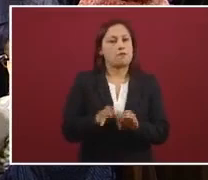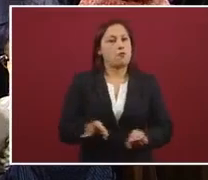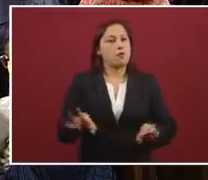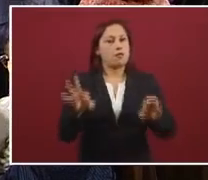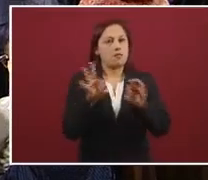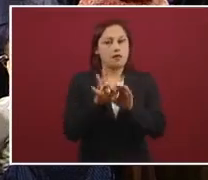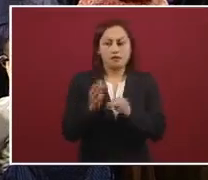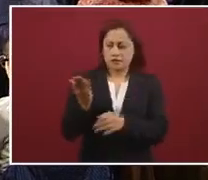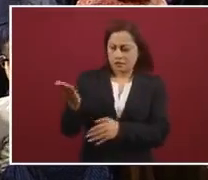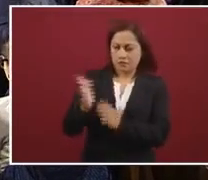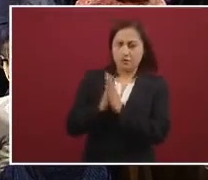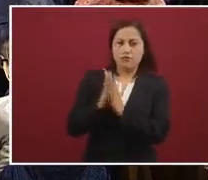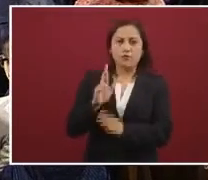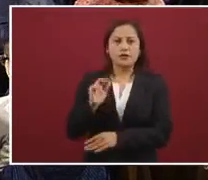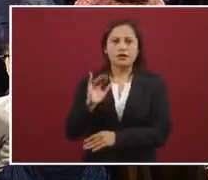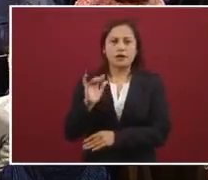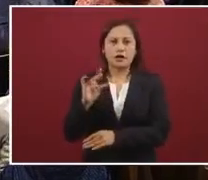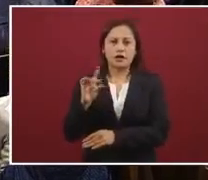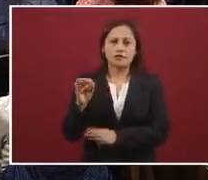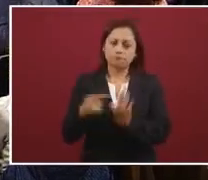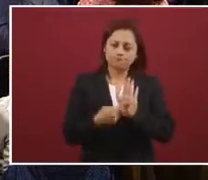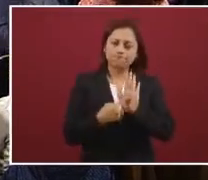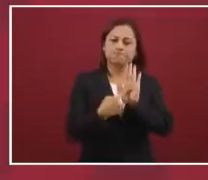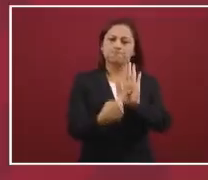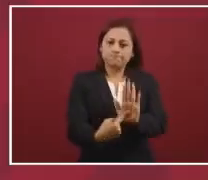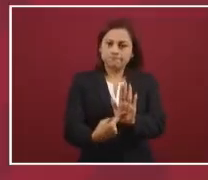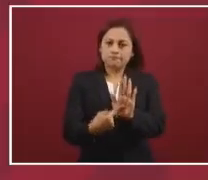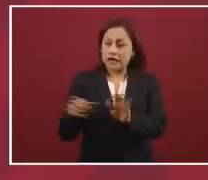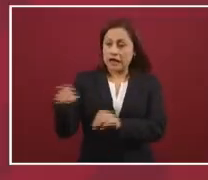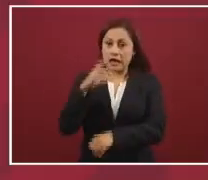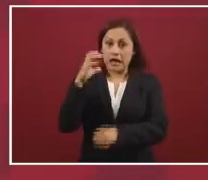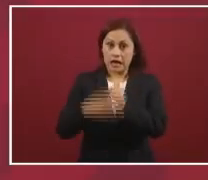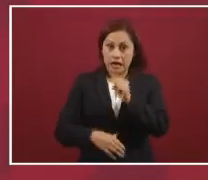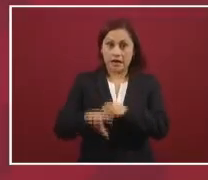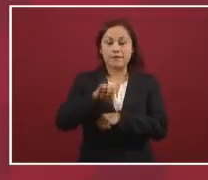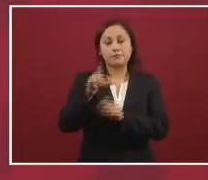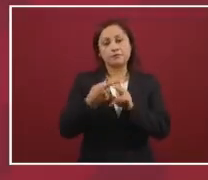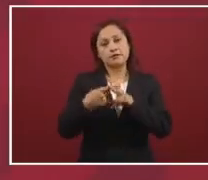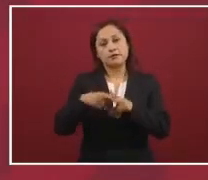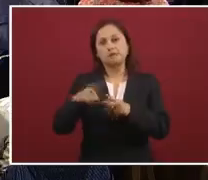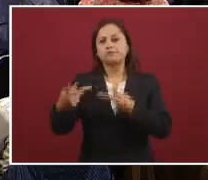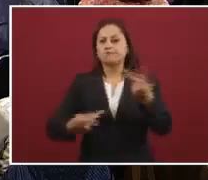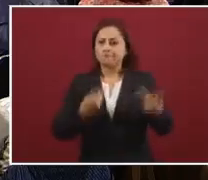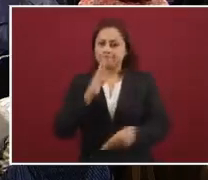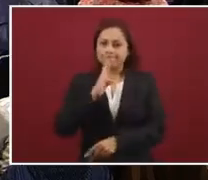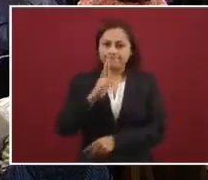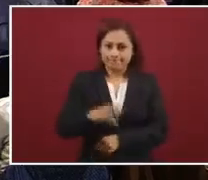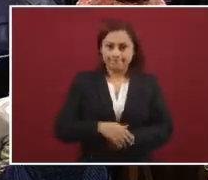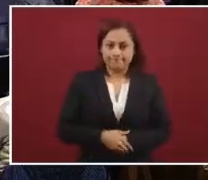informe. Terminando él, abrimos la sesión de preguntas y respuestas.